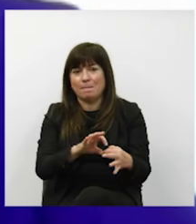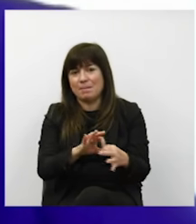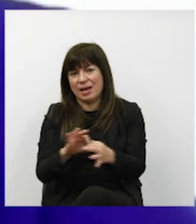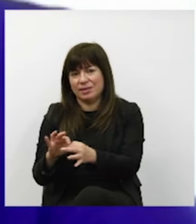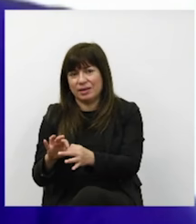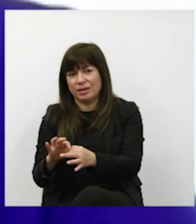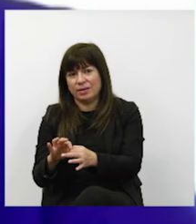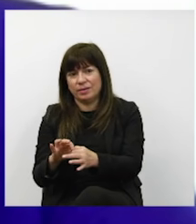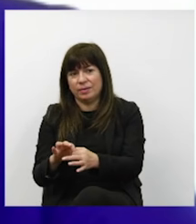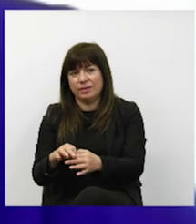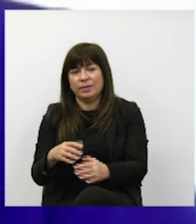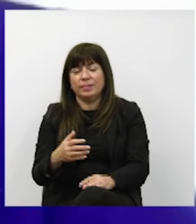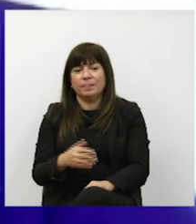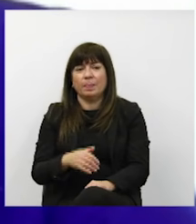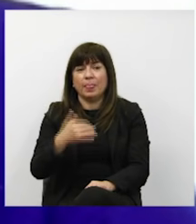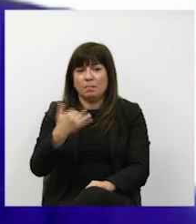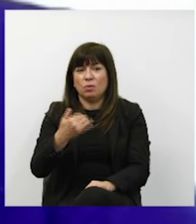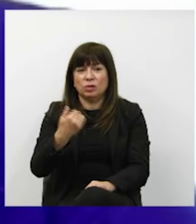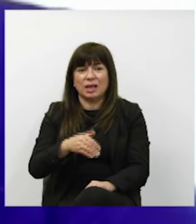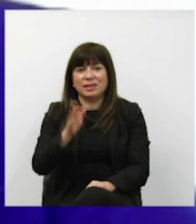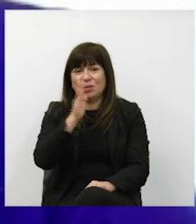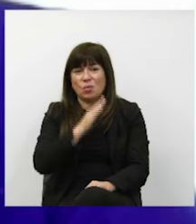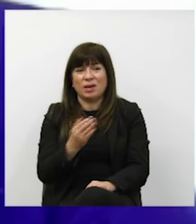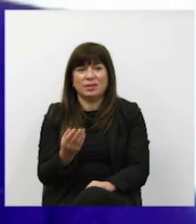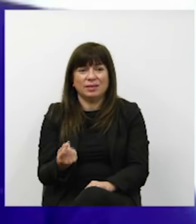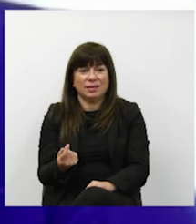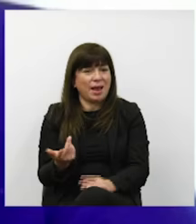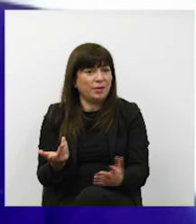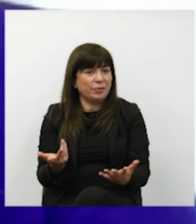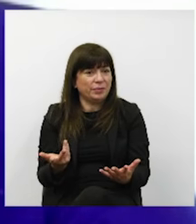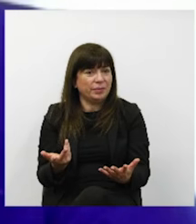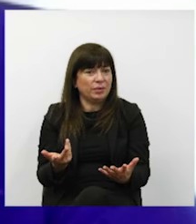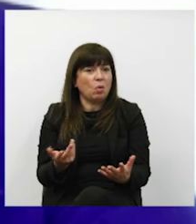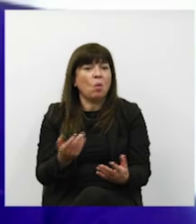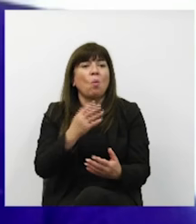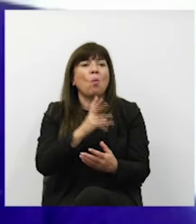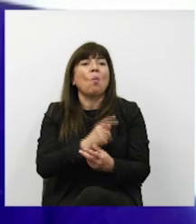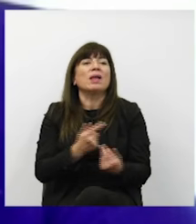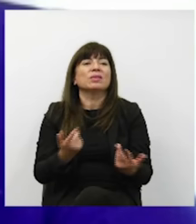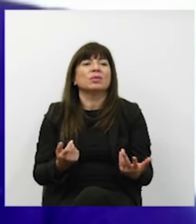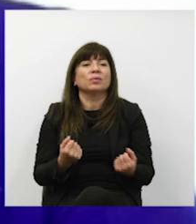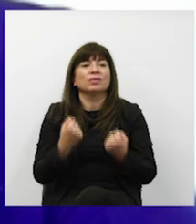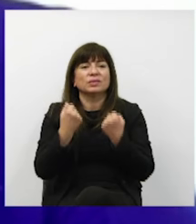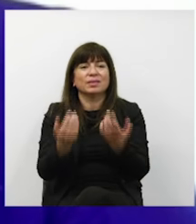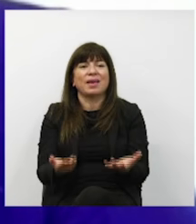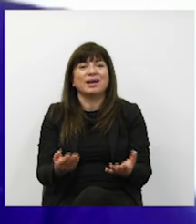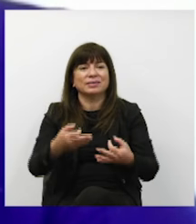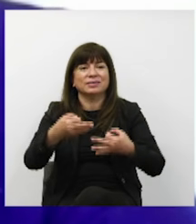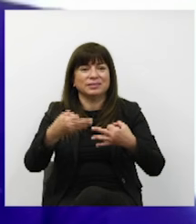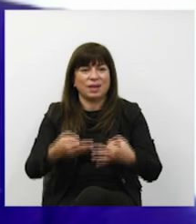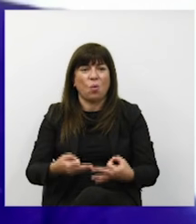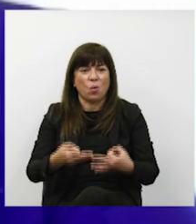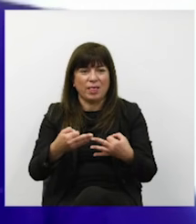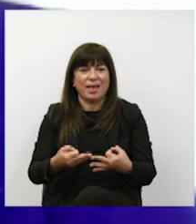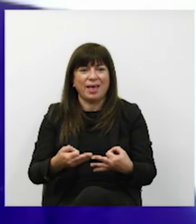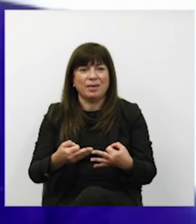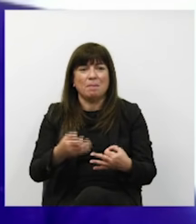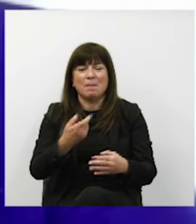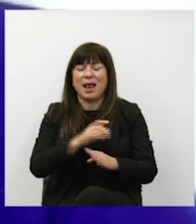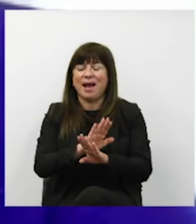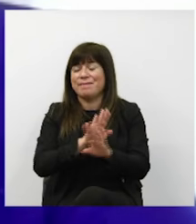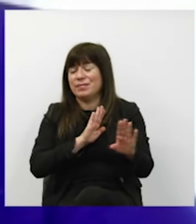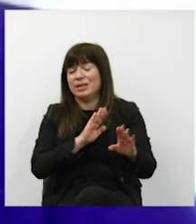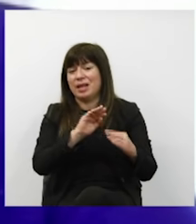no están sin ni uno, cuanto de garantías crediticias para evitar quiebras injustificadas. Yo